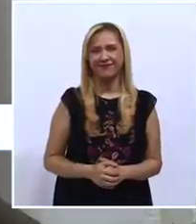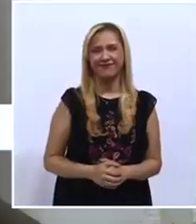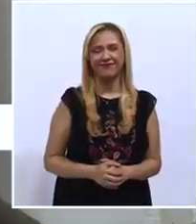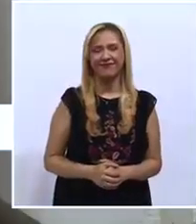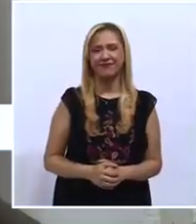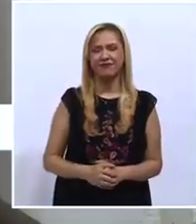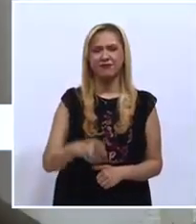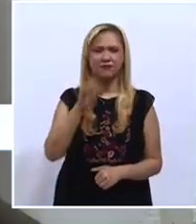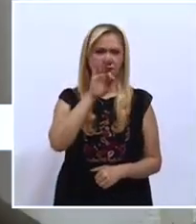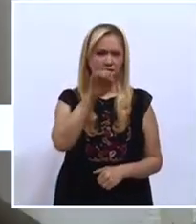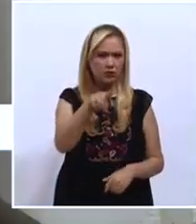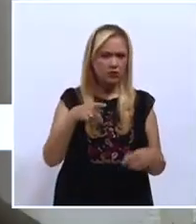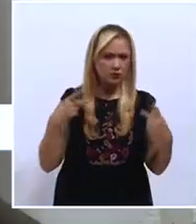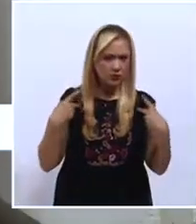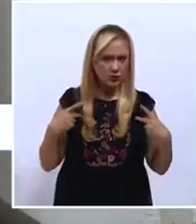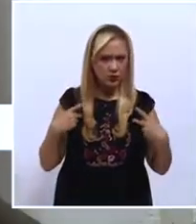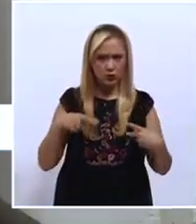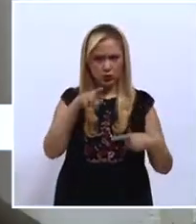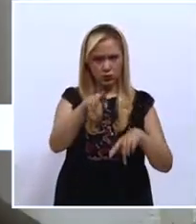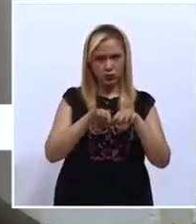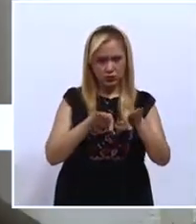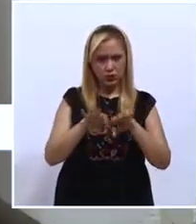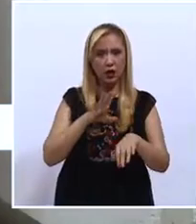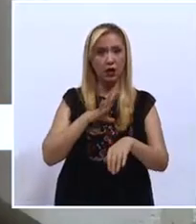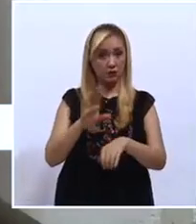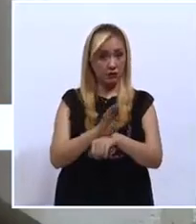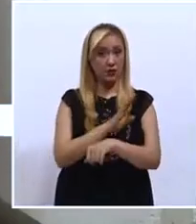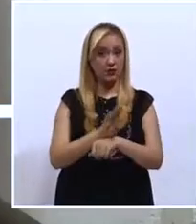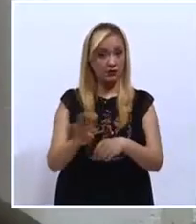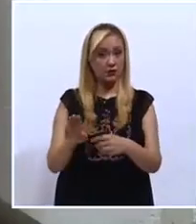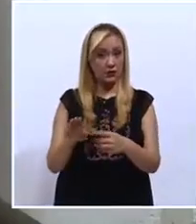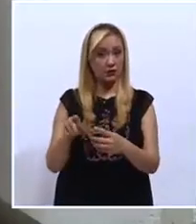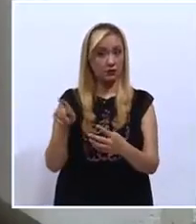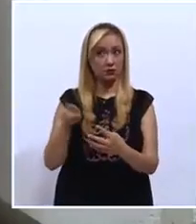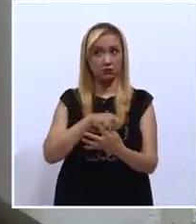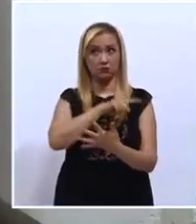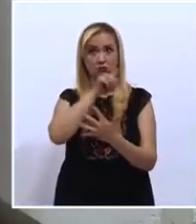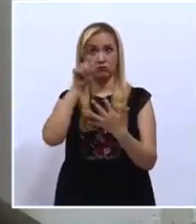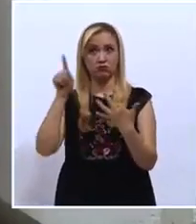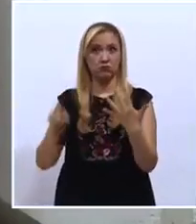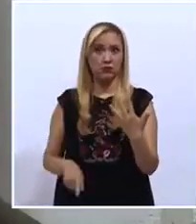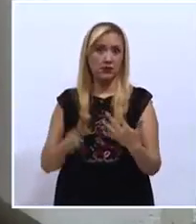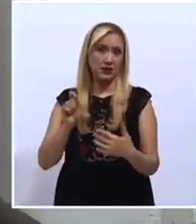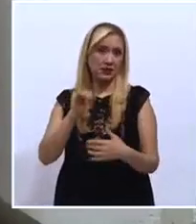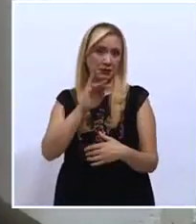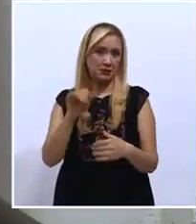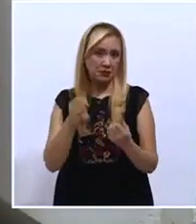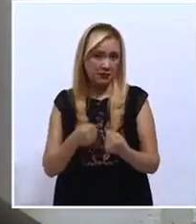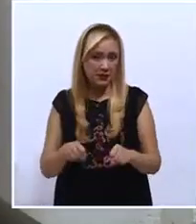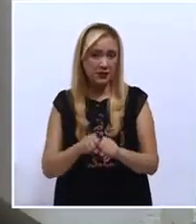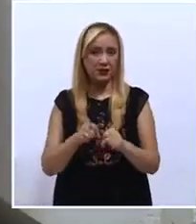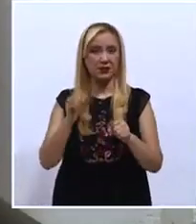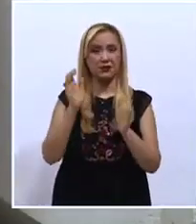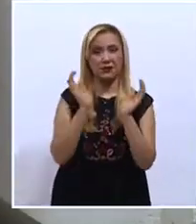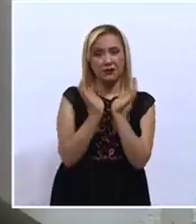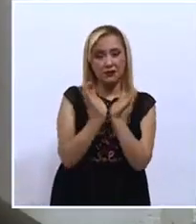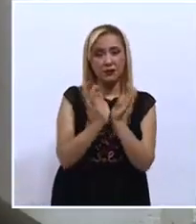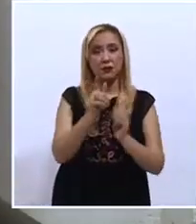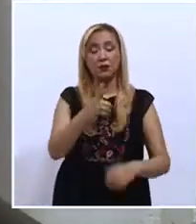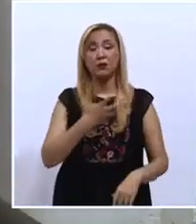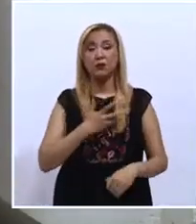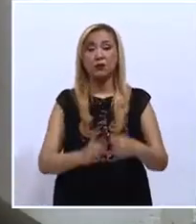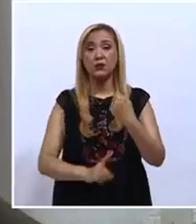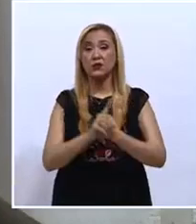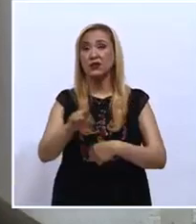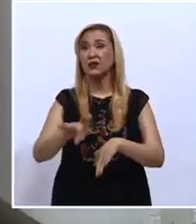Si eres una persona trabajadora o beneficiario de estas y tienes un problema en materia laboral o de pensiones,